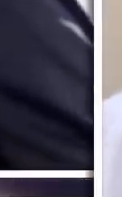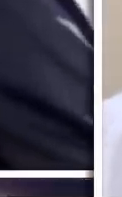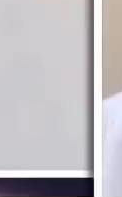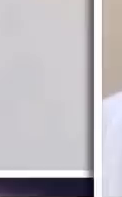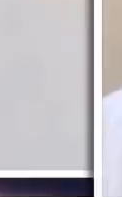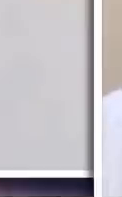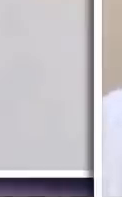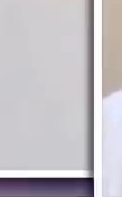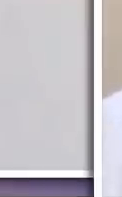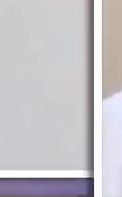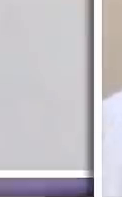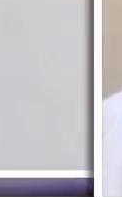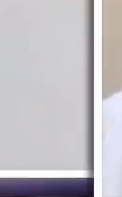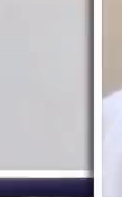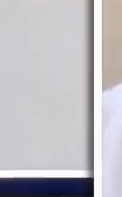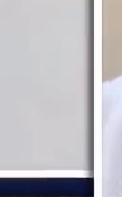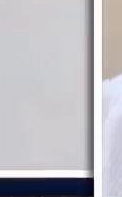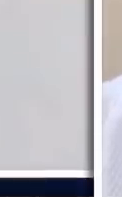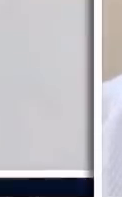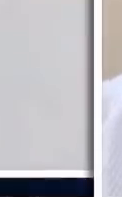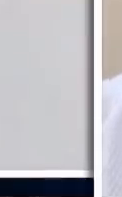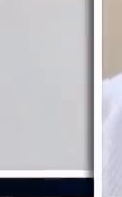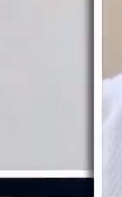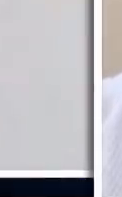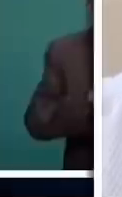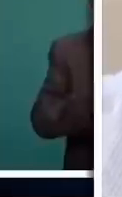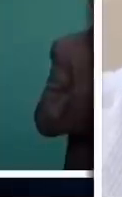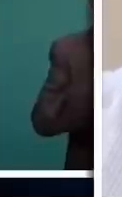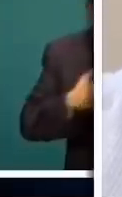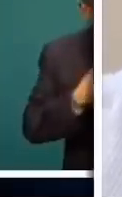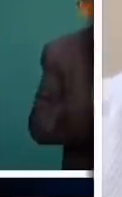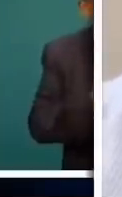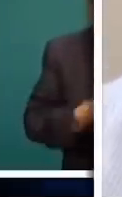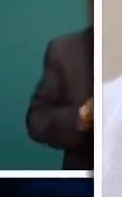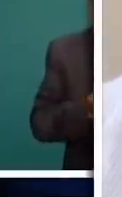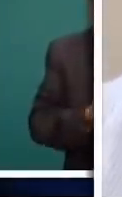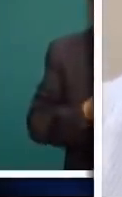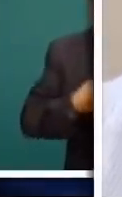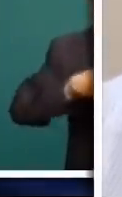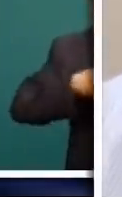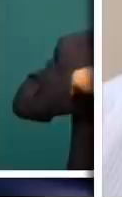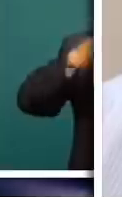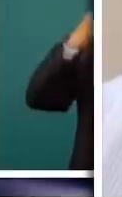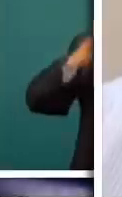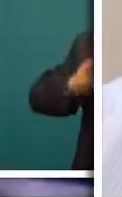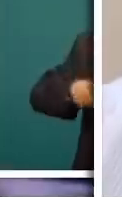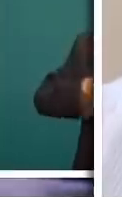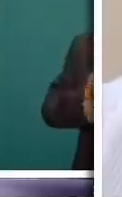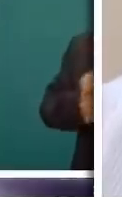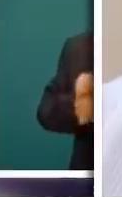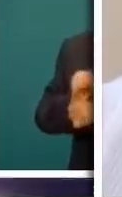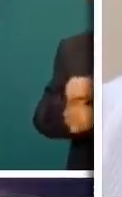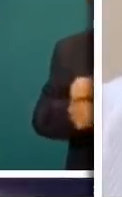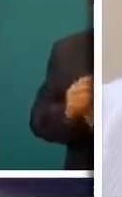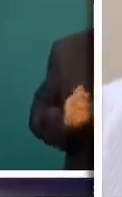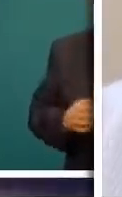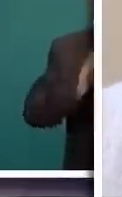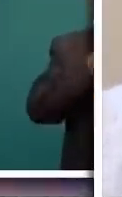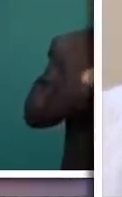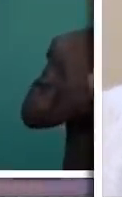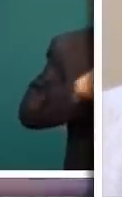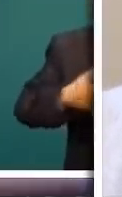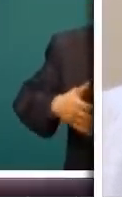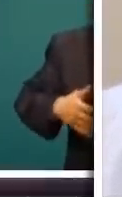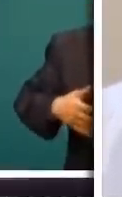cruzando el voto y de andar diciendo que no importan los locales no importa porque eso no afecta al presidente no sí sí lo afecta y afecta